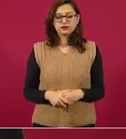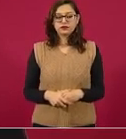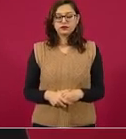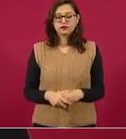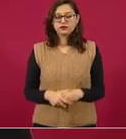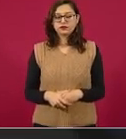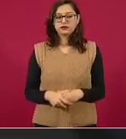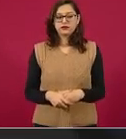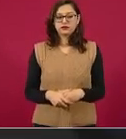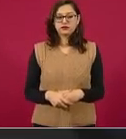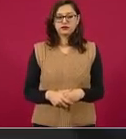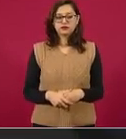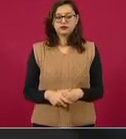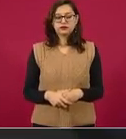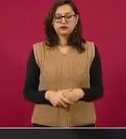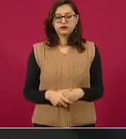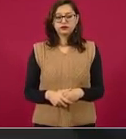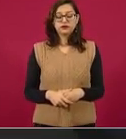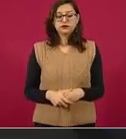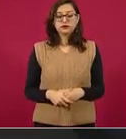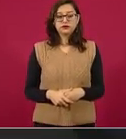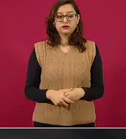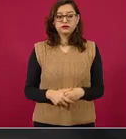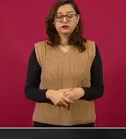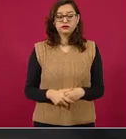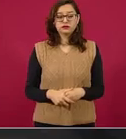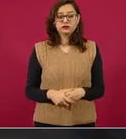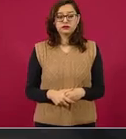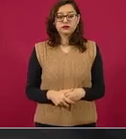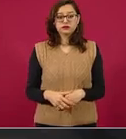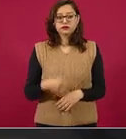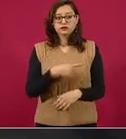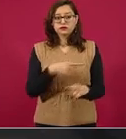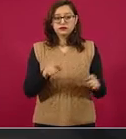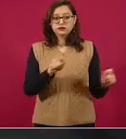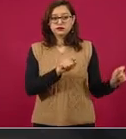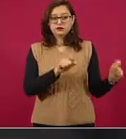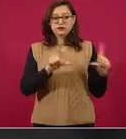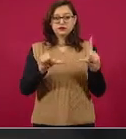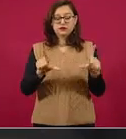Y a ver, ¿por qué no pones el cuadro de Loret de Mola?